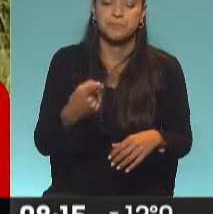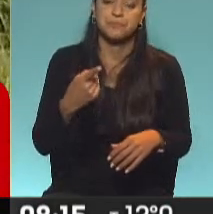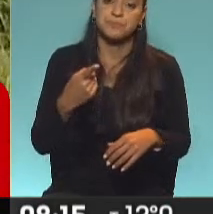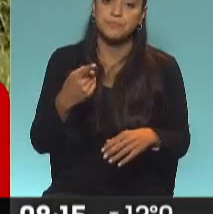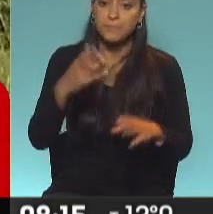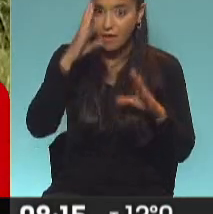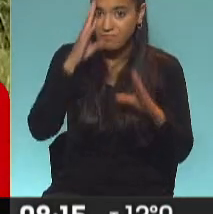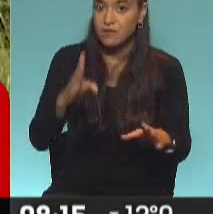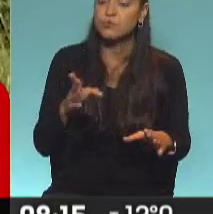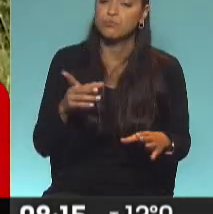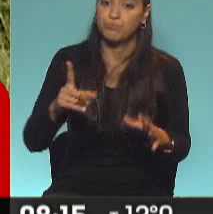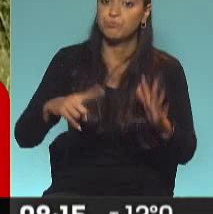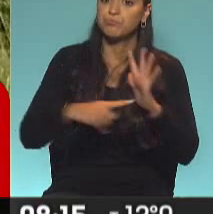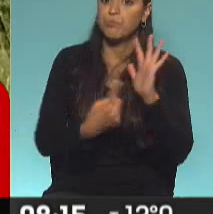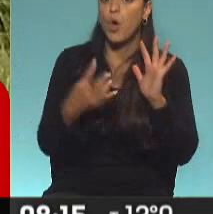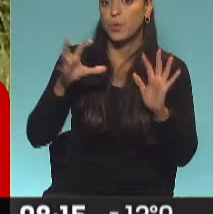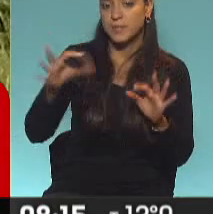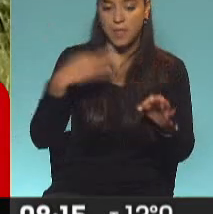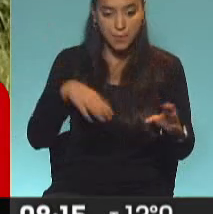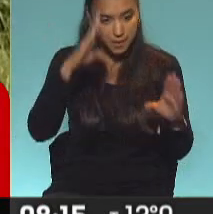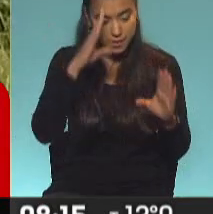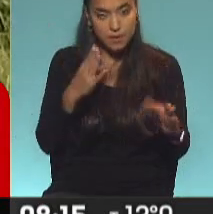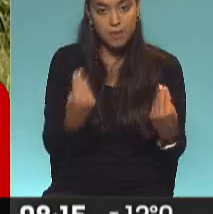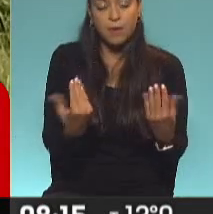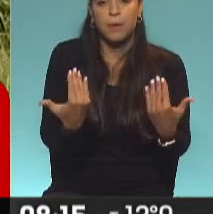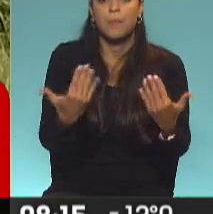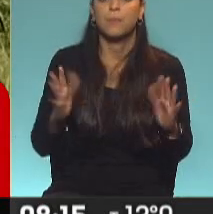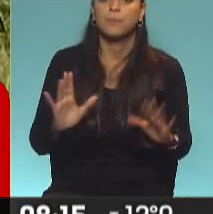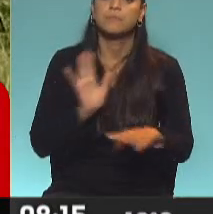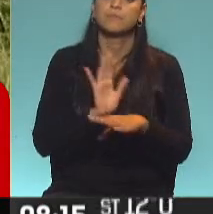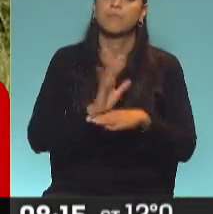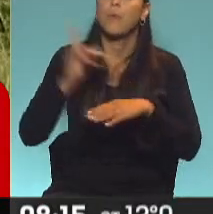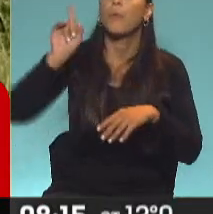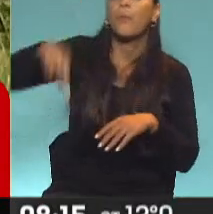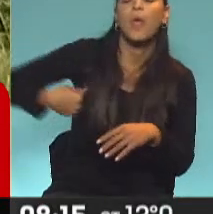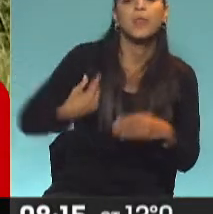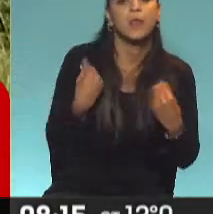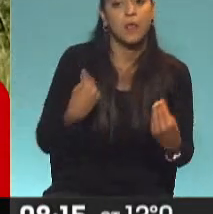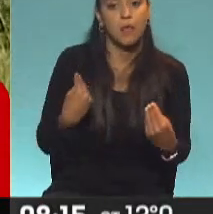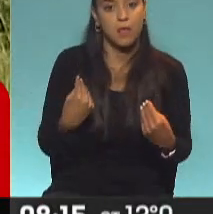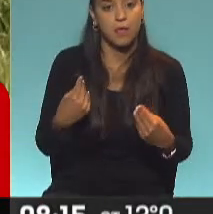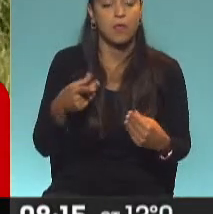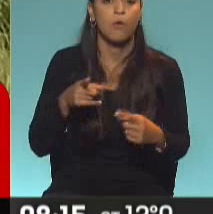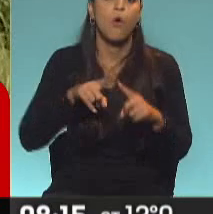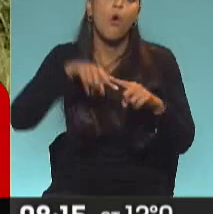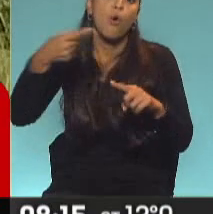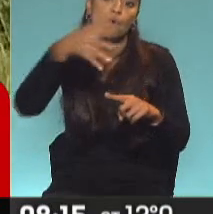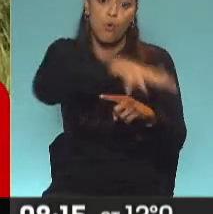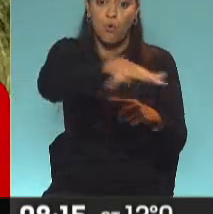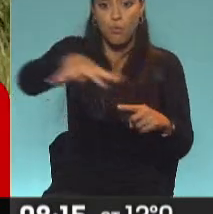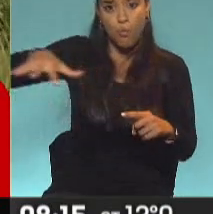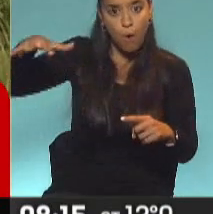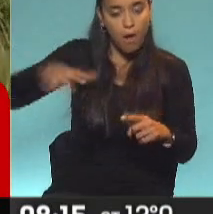que prestar la provincia ante el posible factor desencadenante que podía dar en otros lugares donde